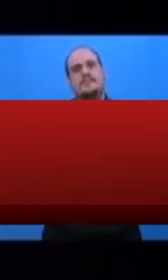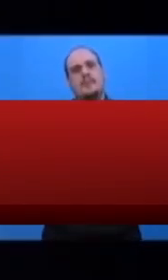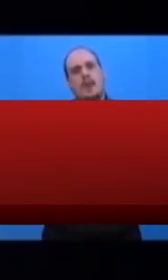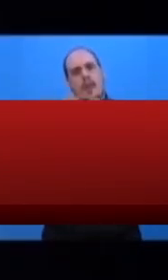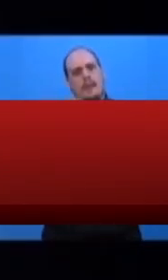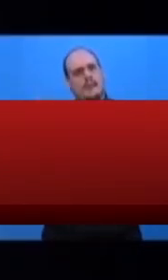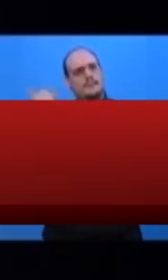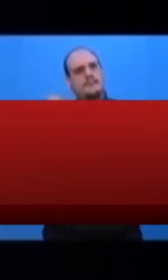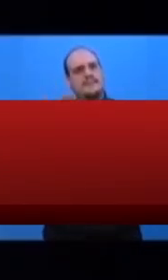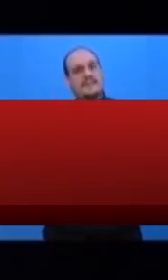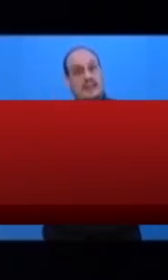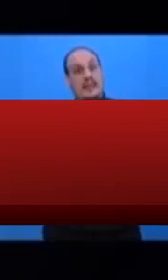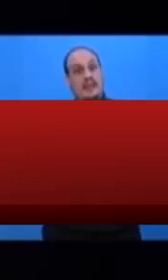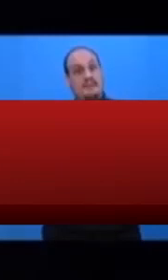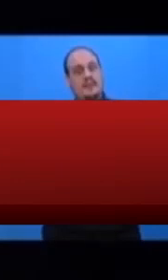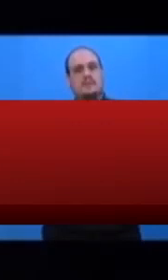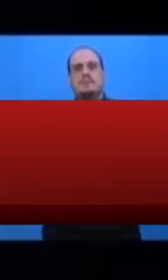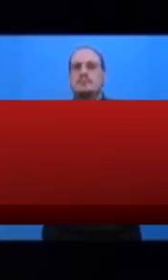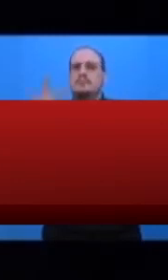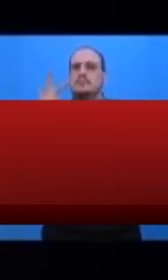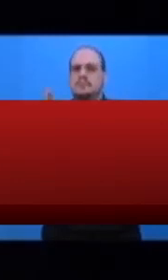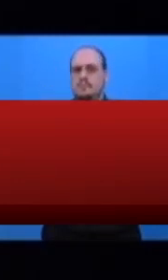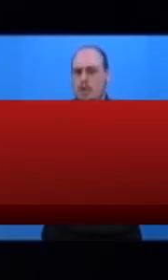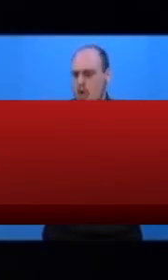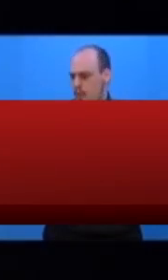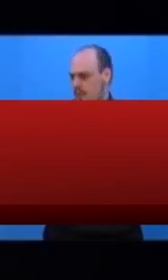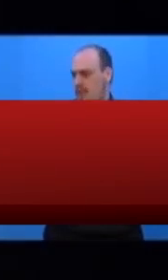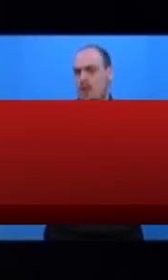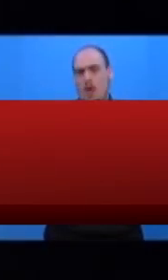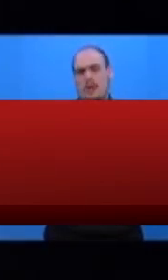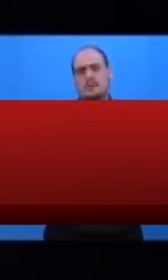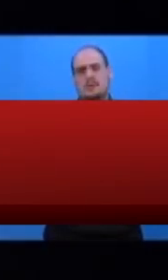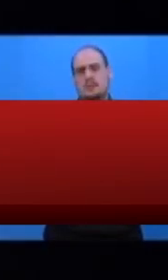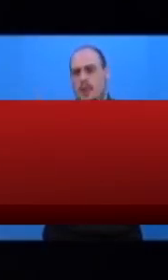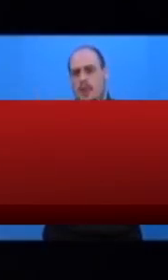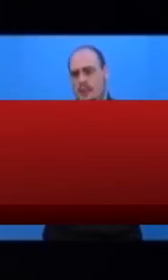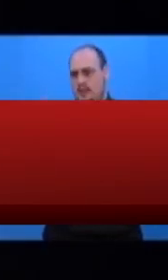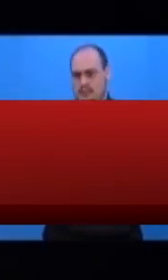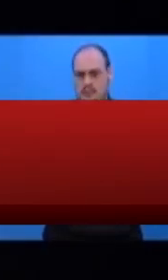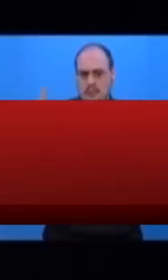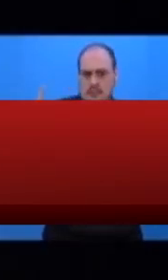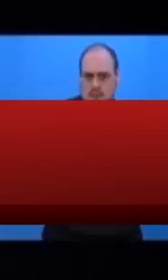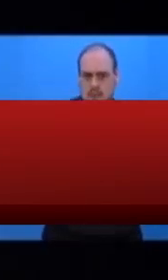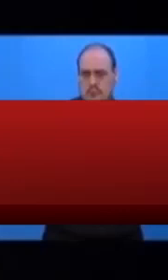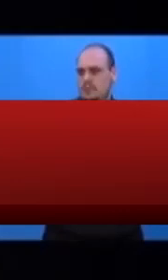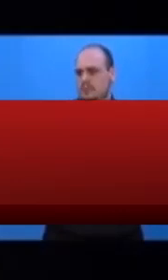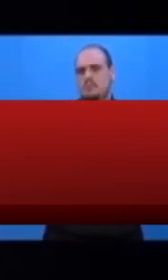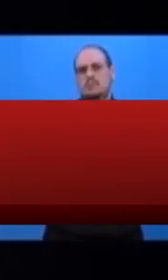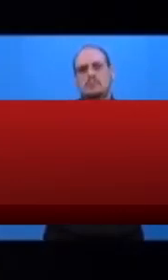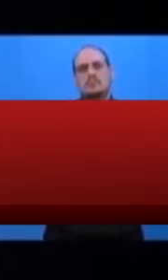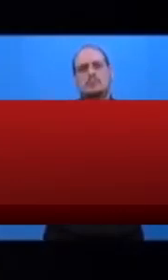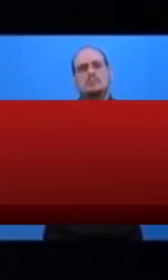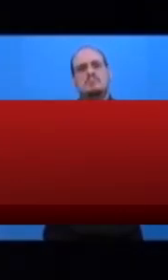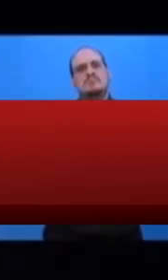minería habló. El caso Chevron, entre otras cosas, el glifosato. Fue el que más mencionó cosas vinculadas a este tema, ¿no? Y en el caso